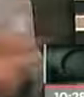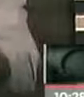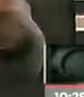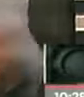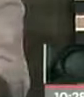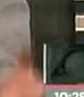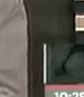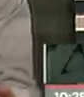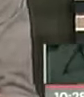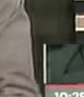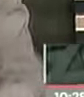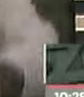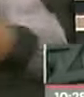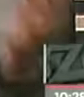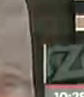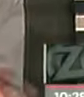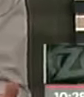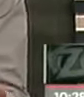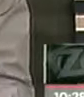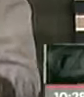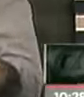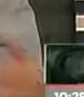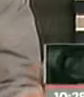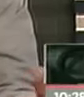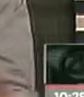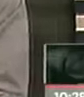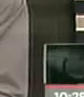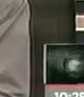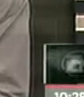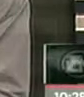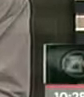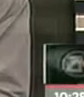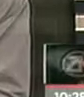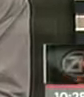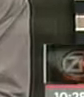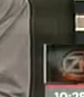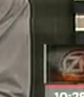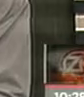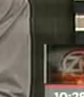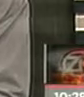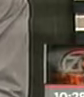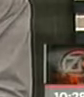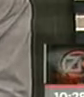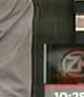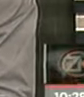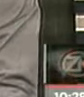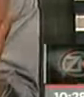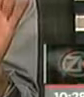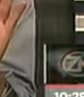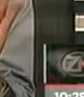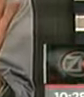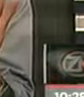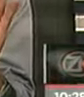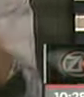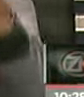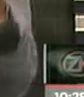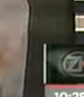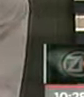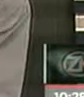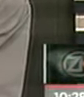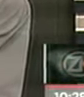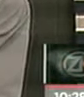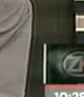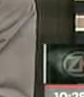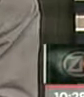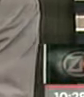señor Abrams con ese conciliábulo maligno para las relaciones internacionales decidieron acabar con Venezuela y no